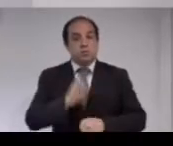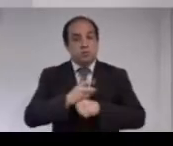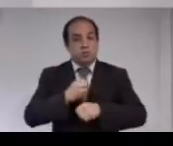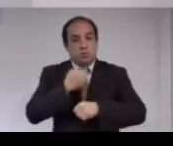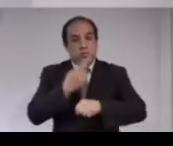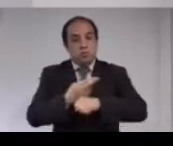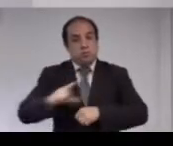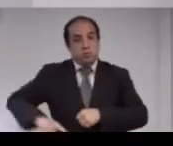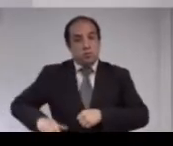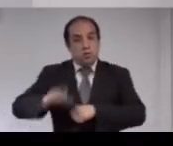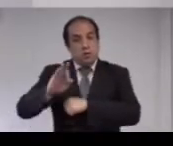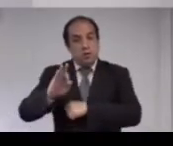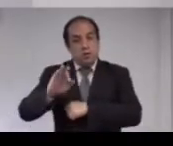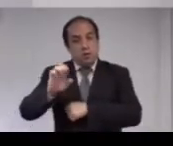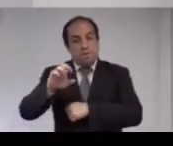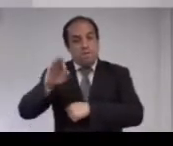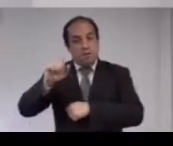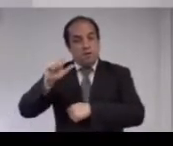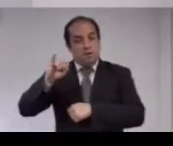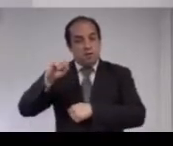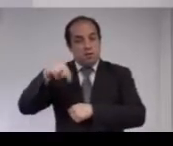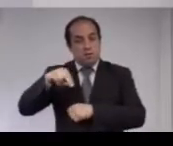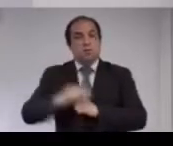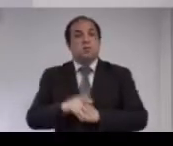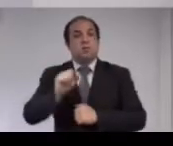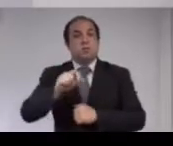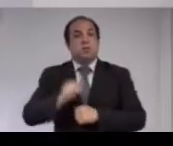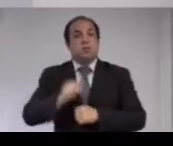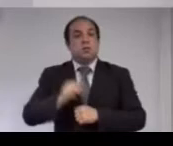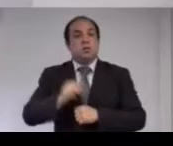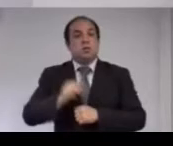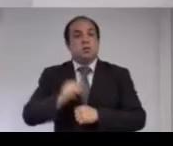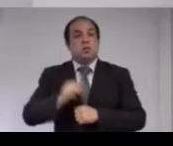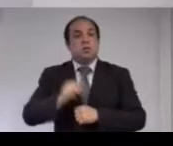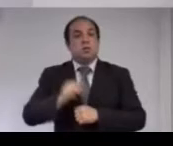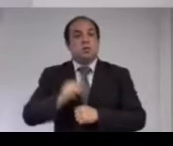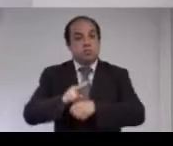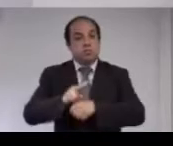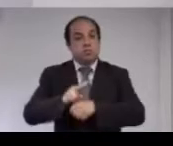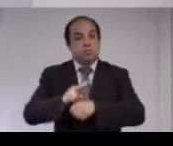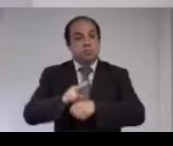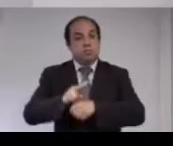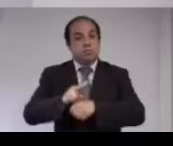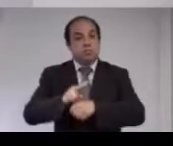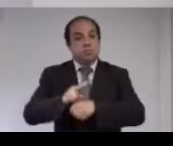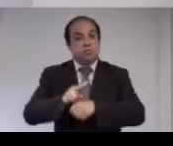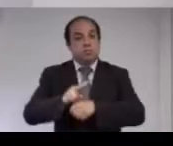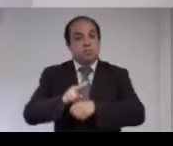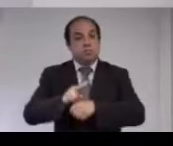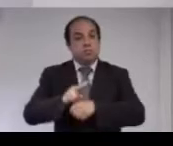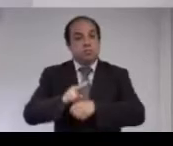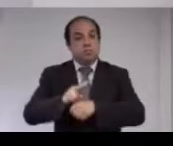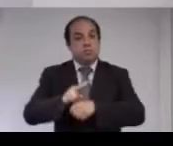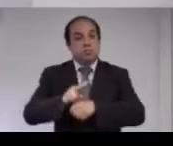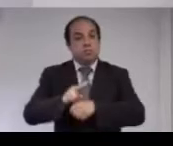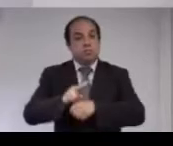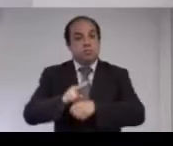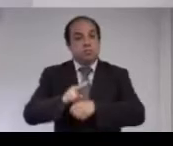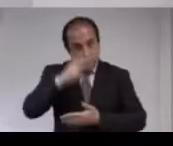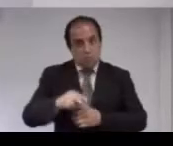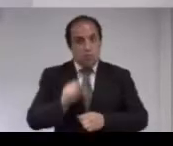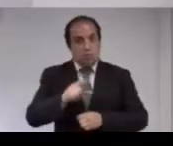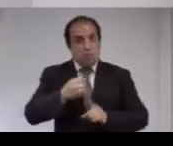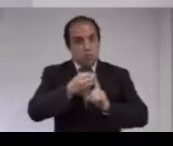de Gobierno, Efraín Morales López, y bajo la presencia de visitadores de la Comisión de Derechos Humanos de la Ciudad de México y